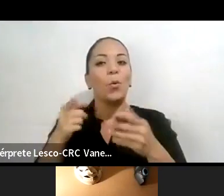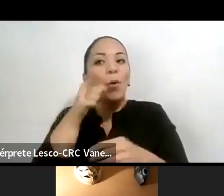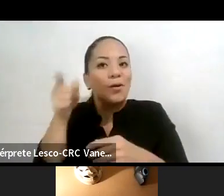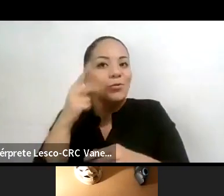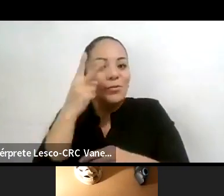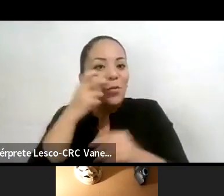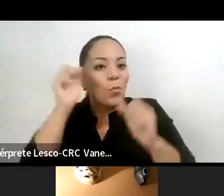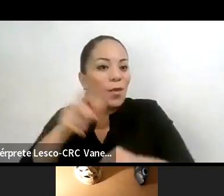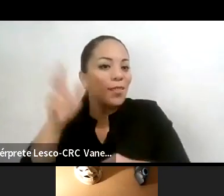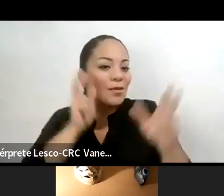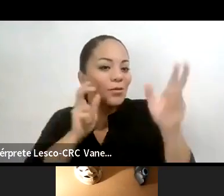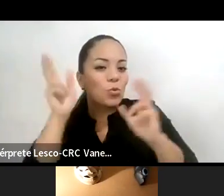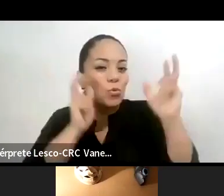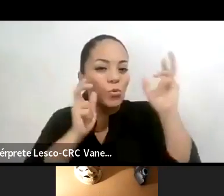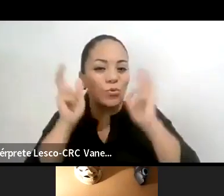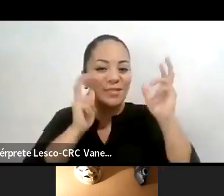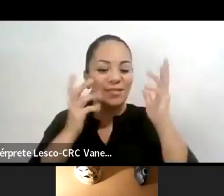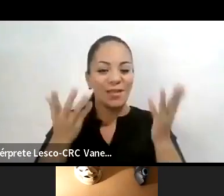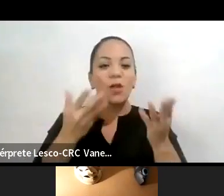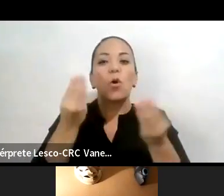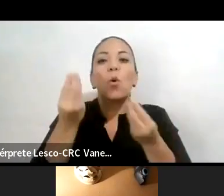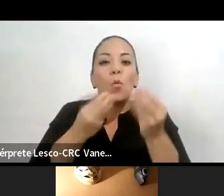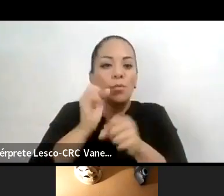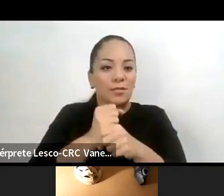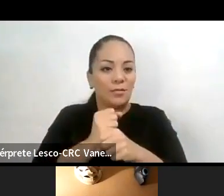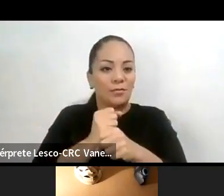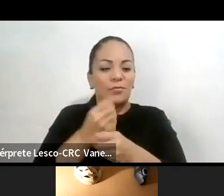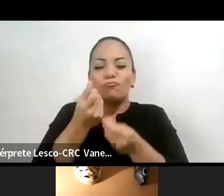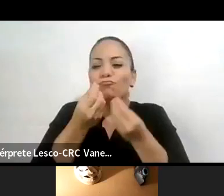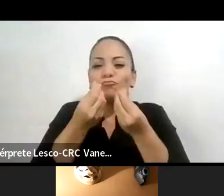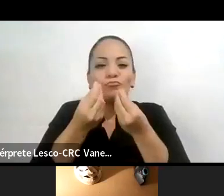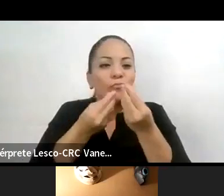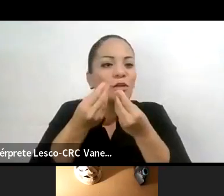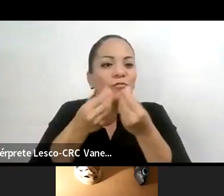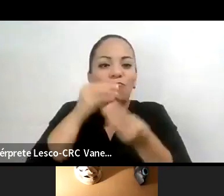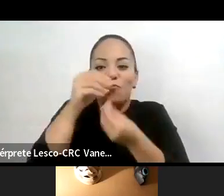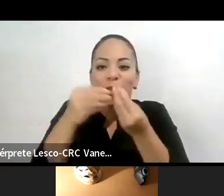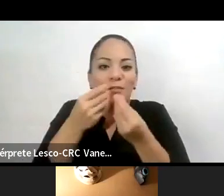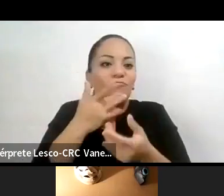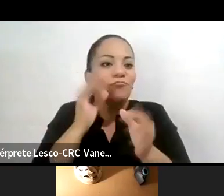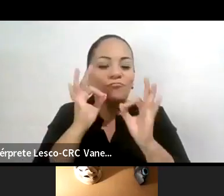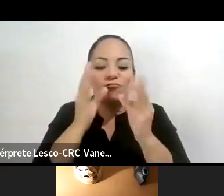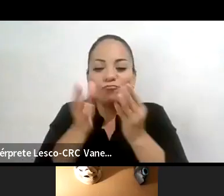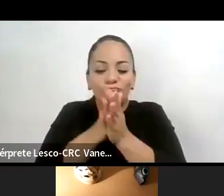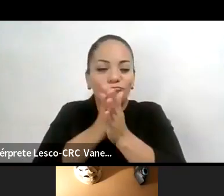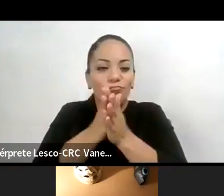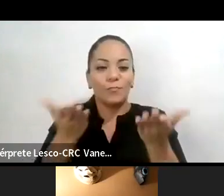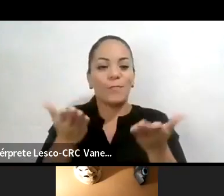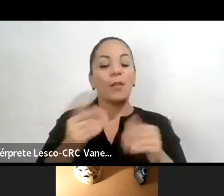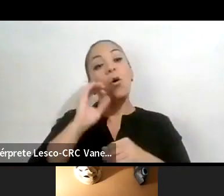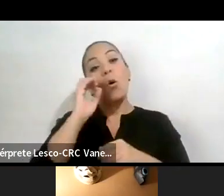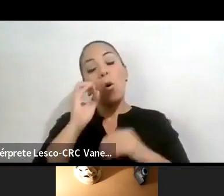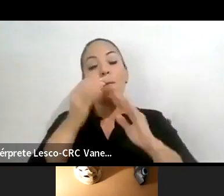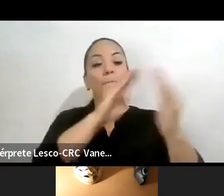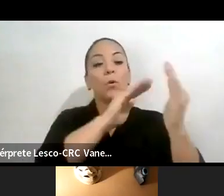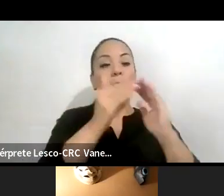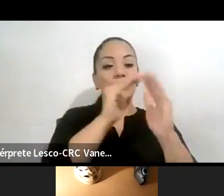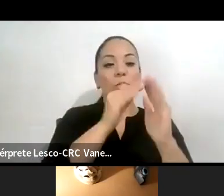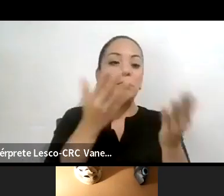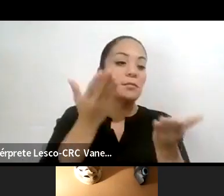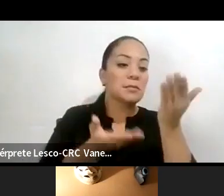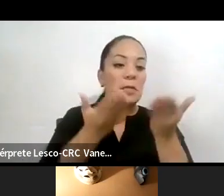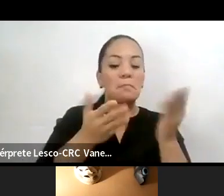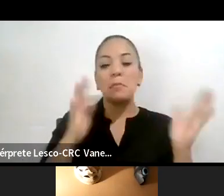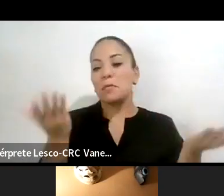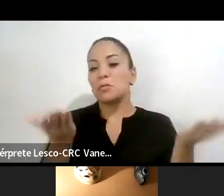escuchar tal y como fue concebido, con toda la riqueza que fue concebida, o poblaciones en las que tal vez no